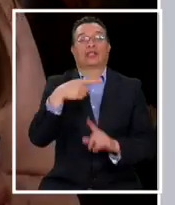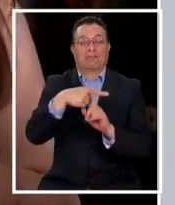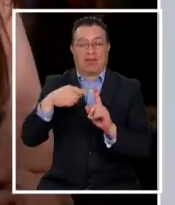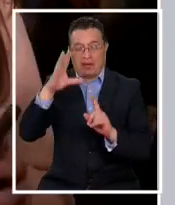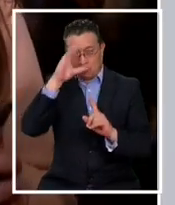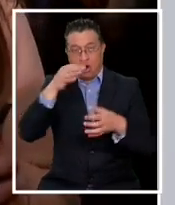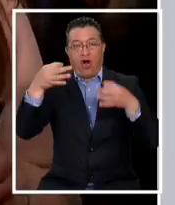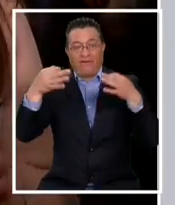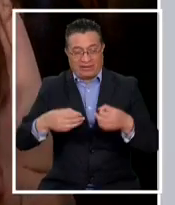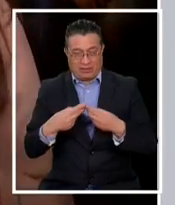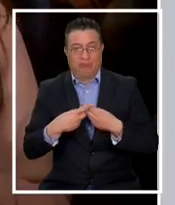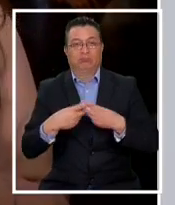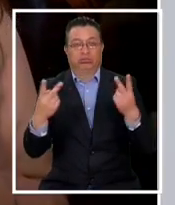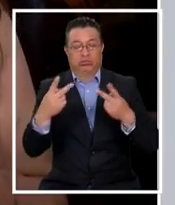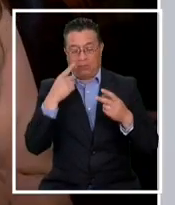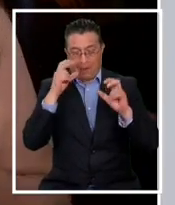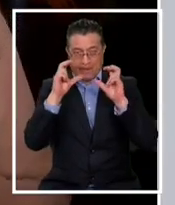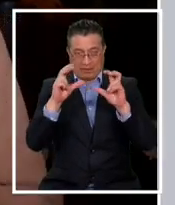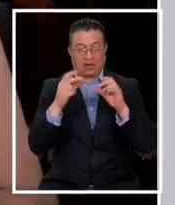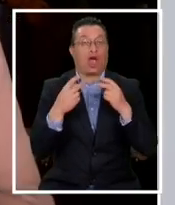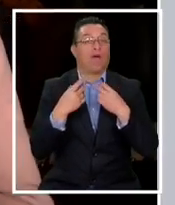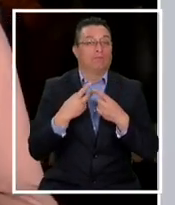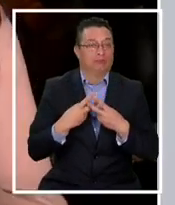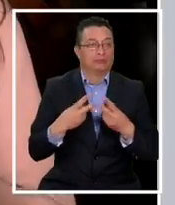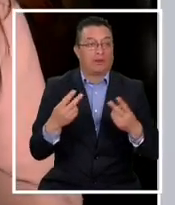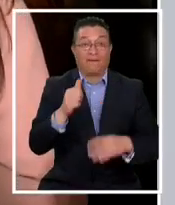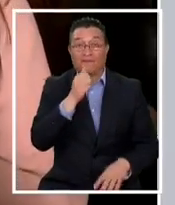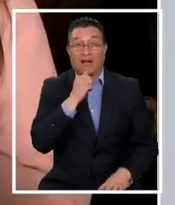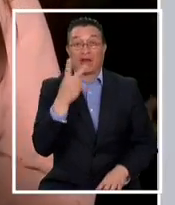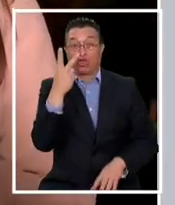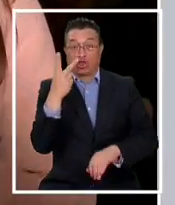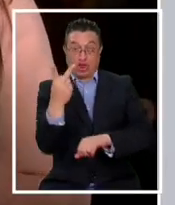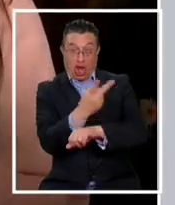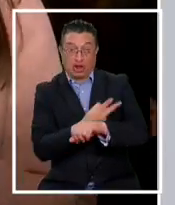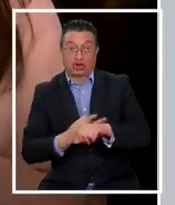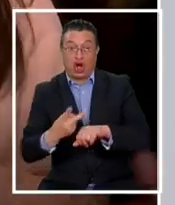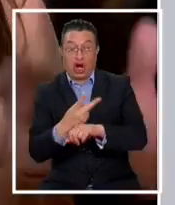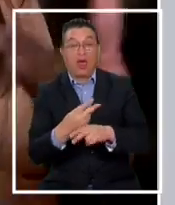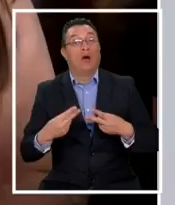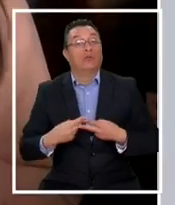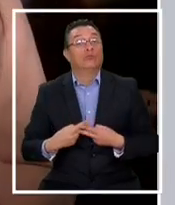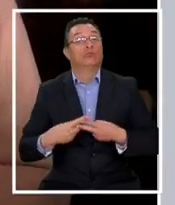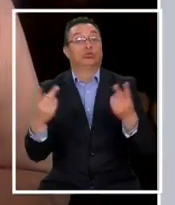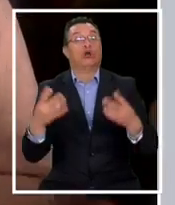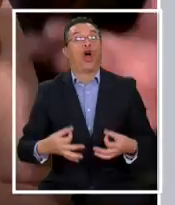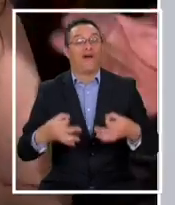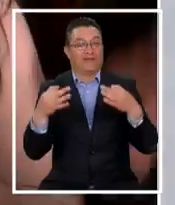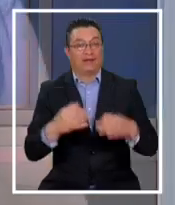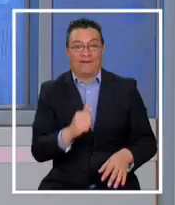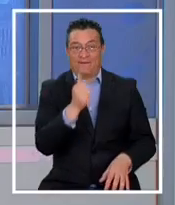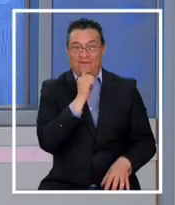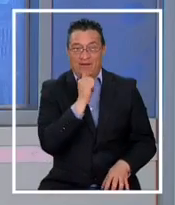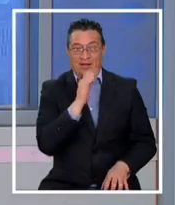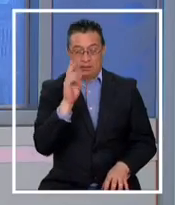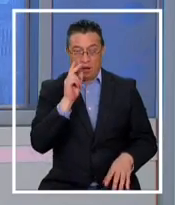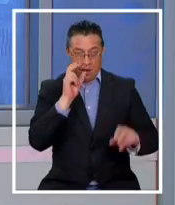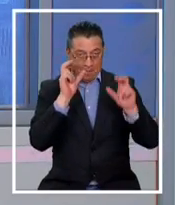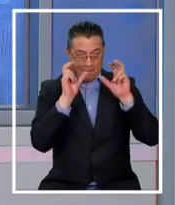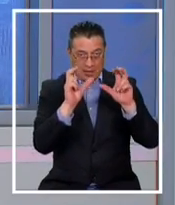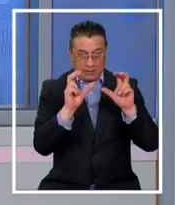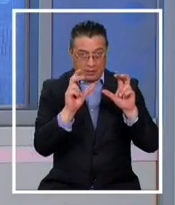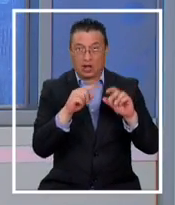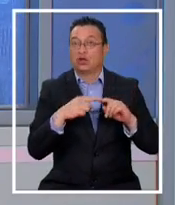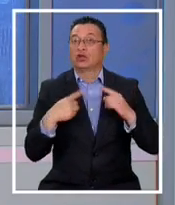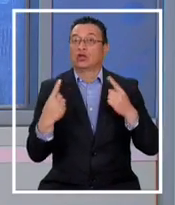estaremos muy pendientes para informarse exactamente faltan dos horas entonces para esos primeros resultados oficiales estaremos pendiente todo el